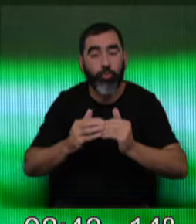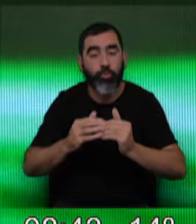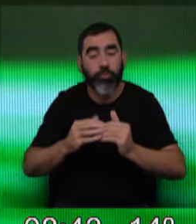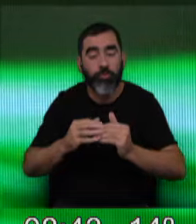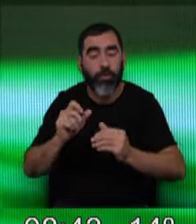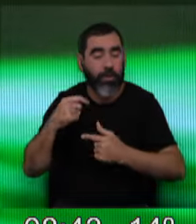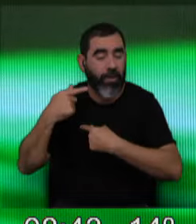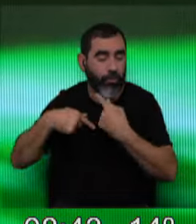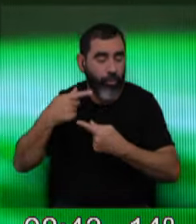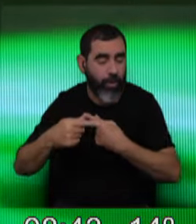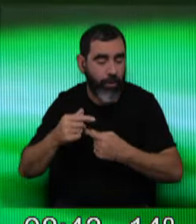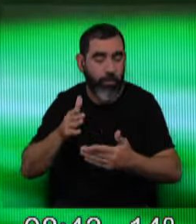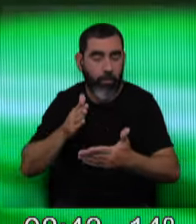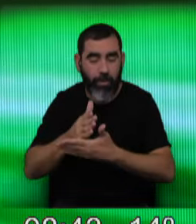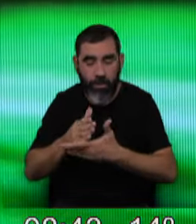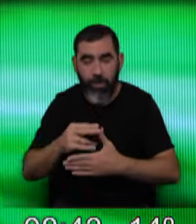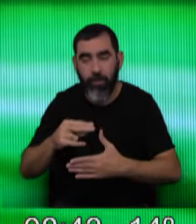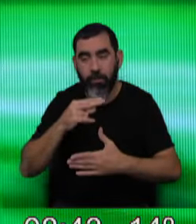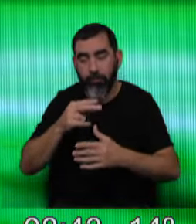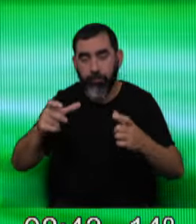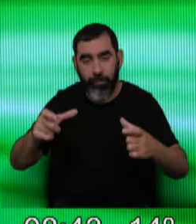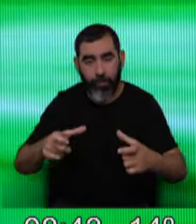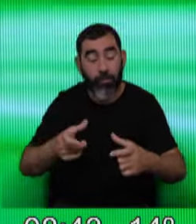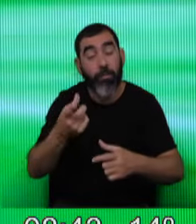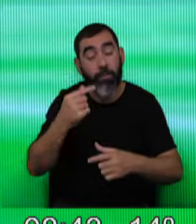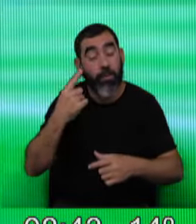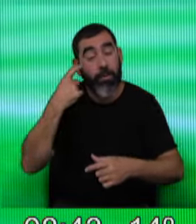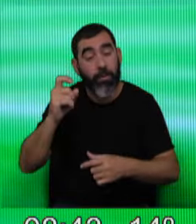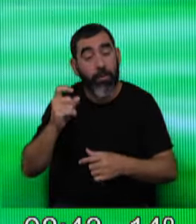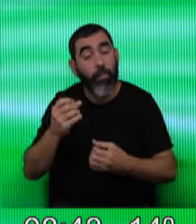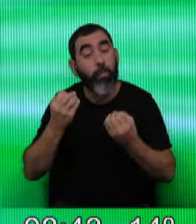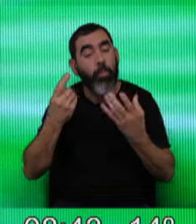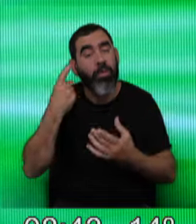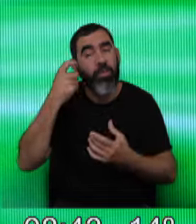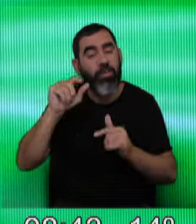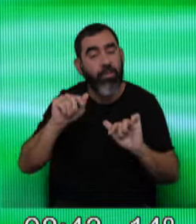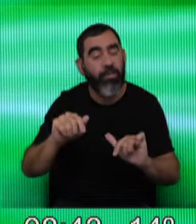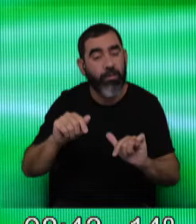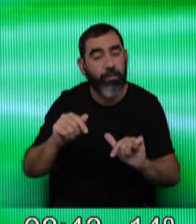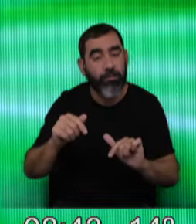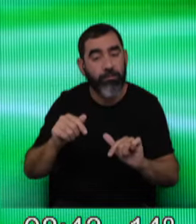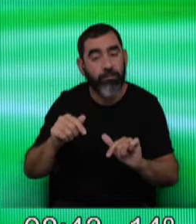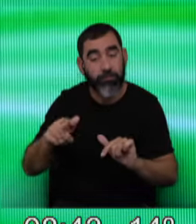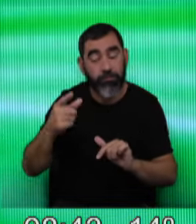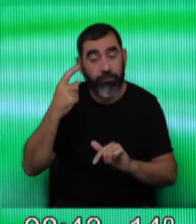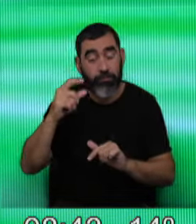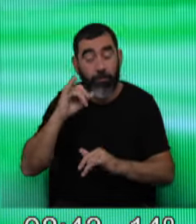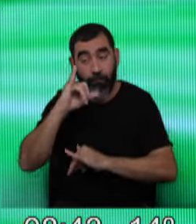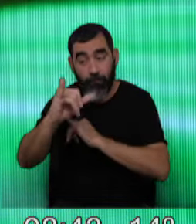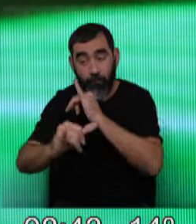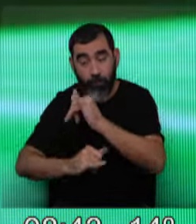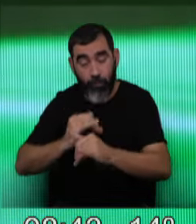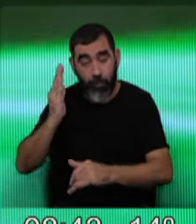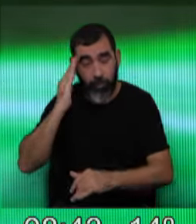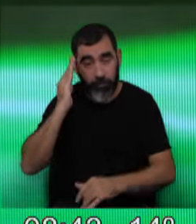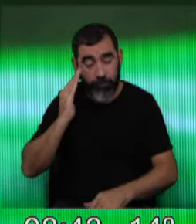construcción convencional, claro. Entonces, la idea también, ¿por qué? La idea un poco llevarle al vecino esta información y que se